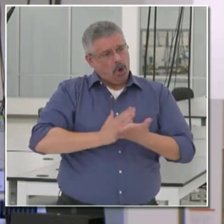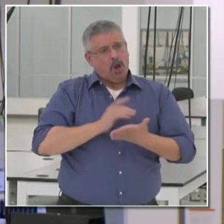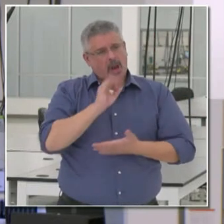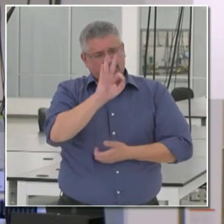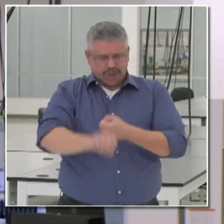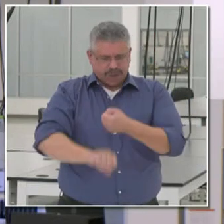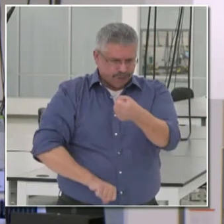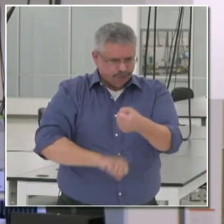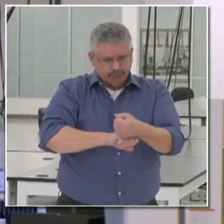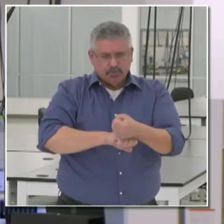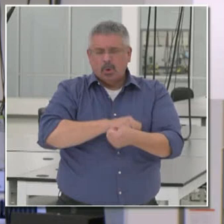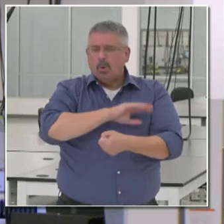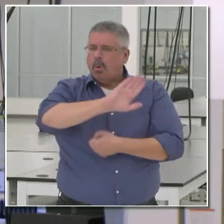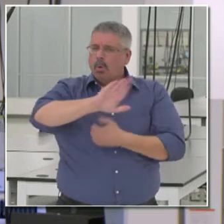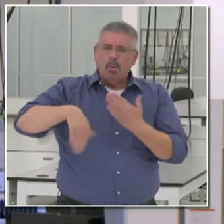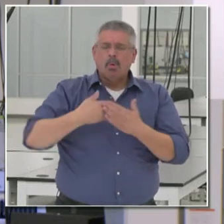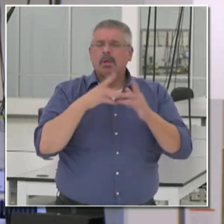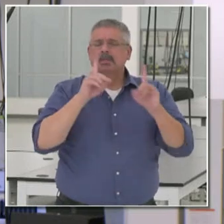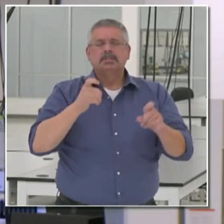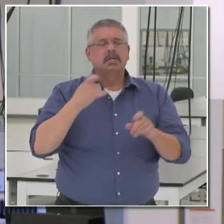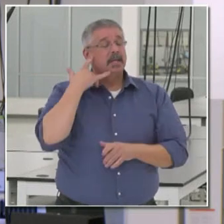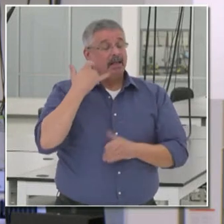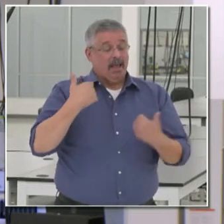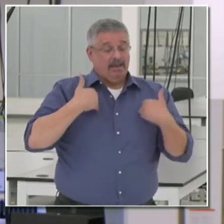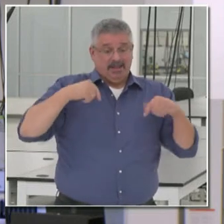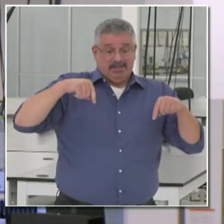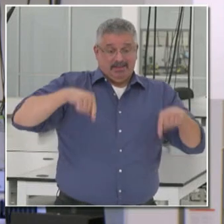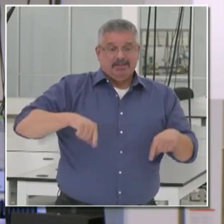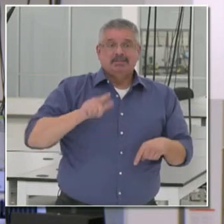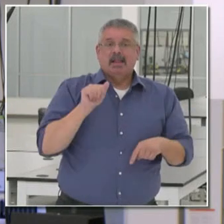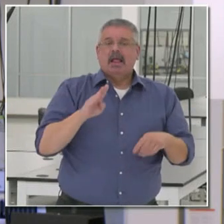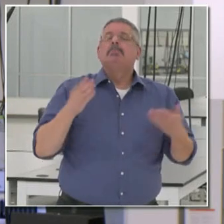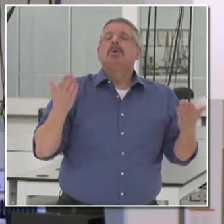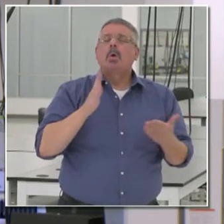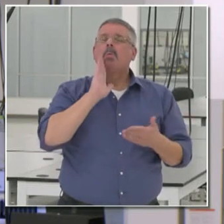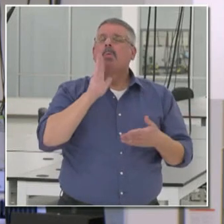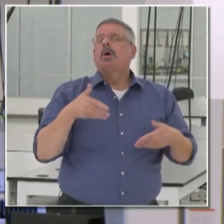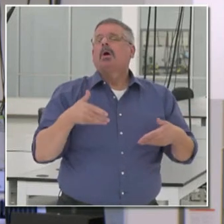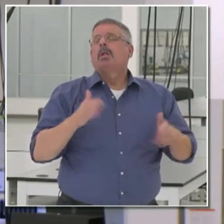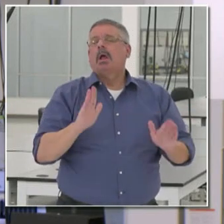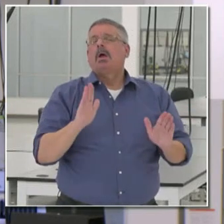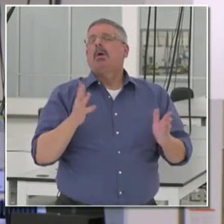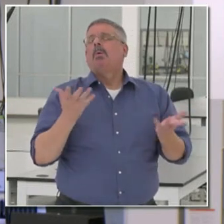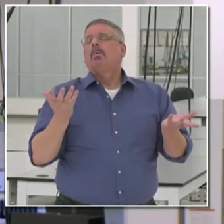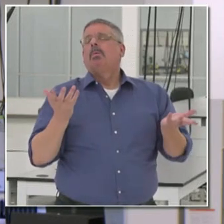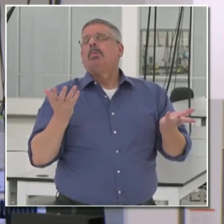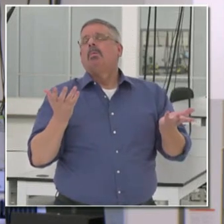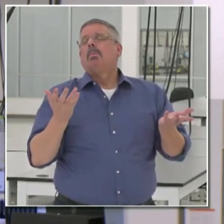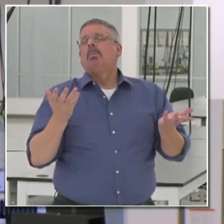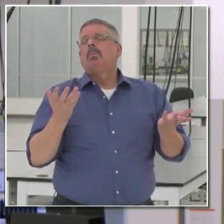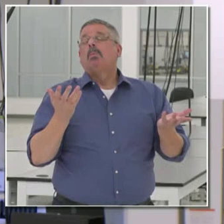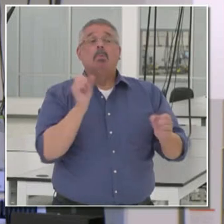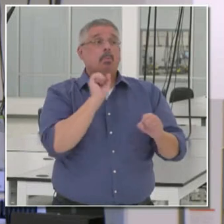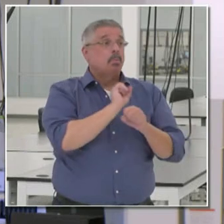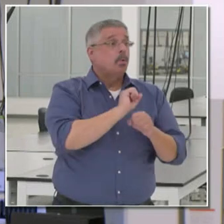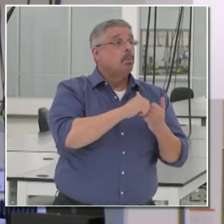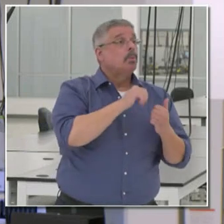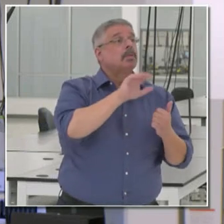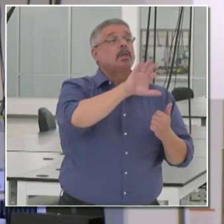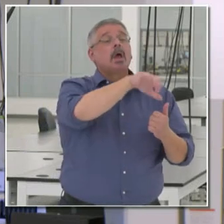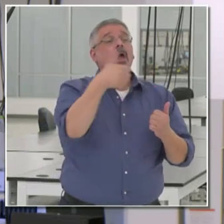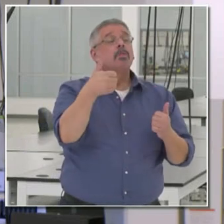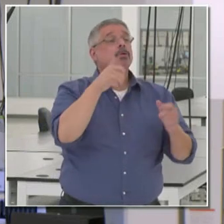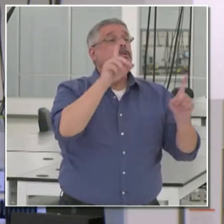es parte de la espina dorsal para las pruebas en california el tener este laboratorio aquí nos permitirá